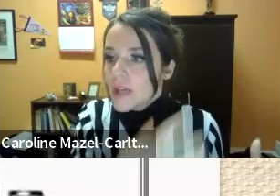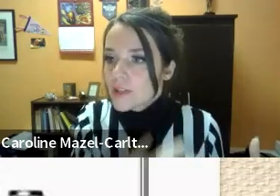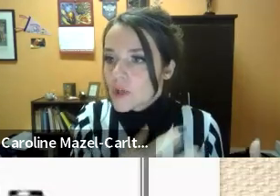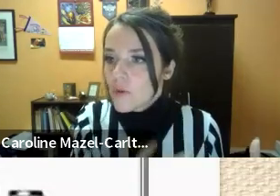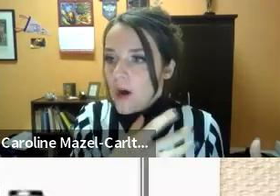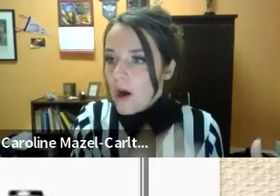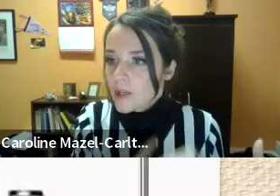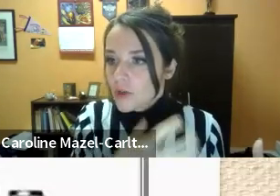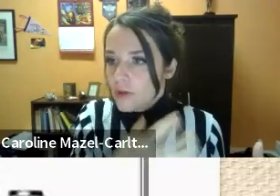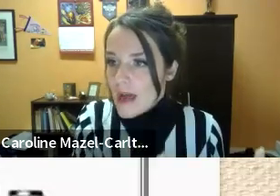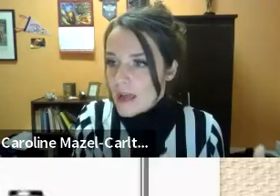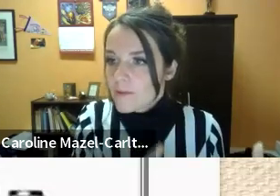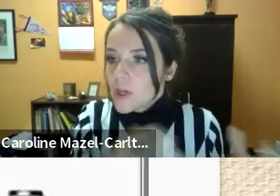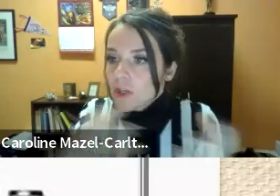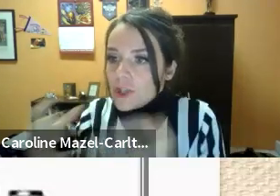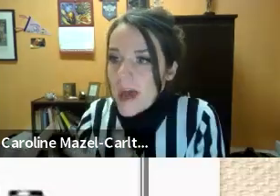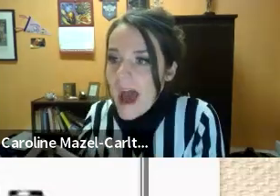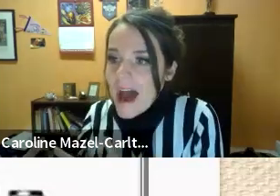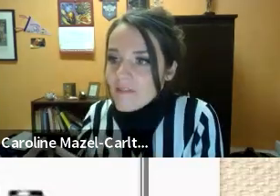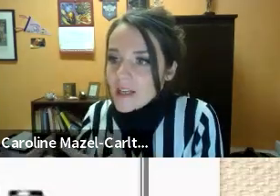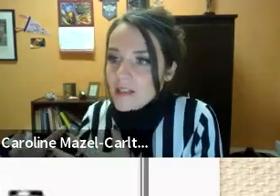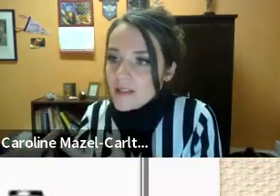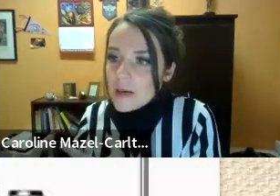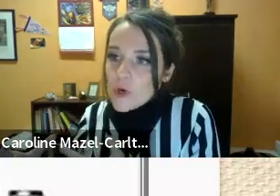ahora deteniendo este diálogo